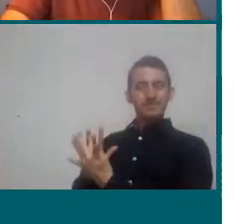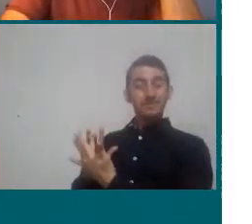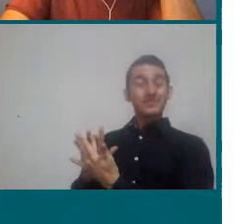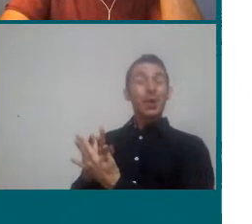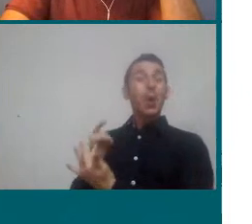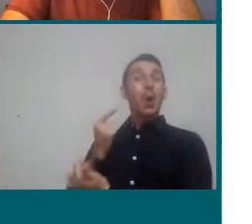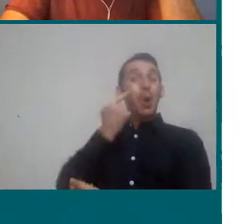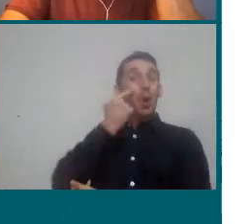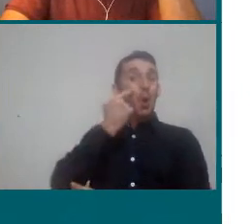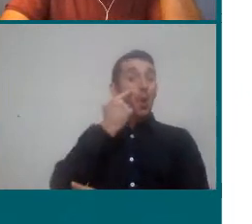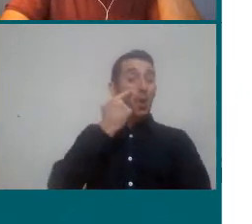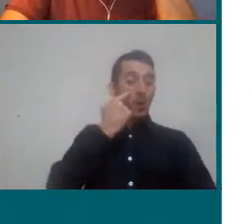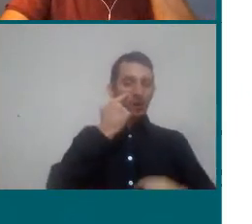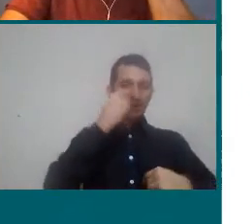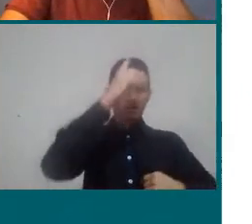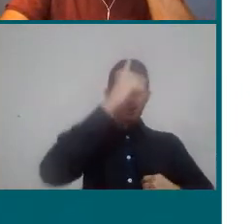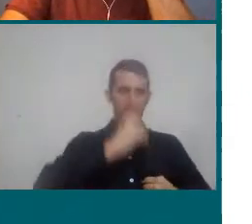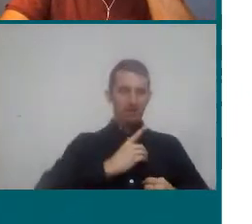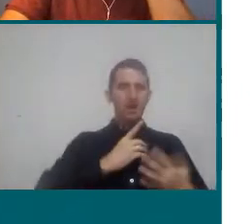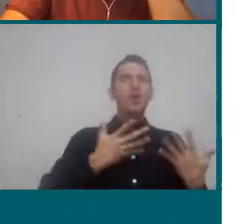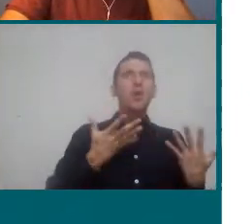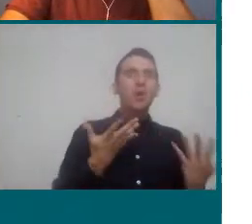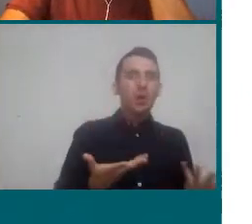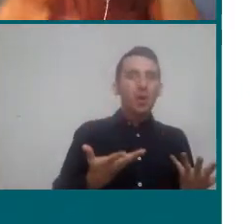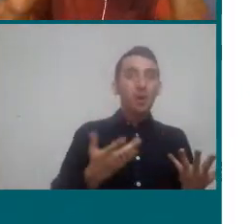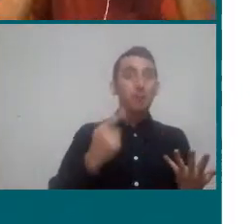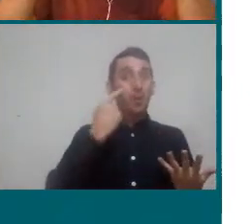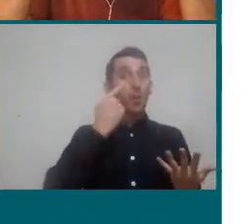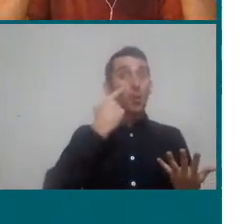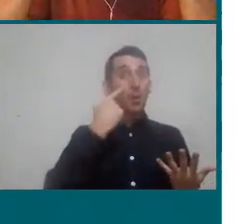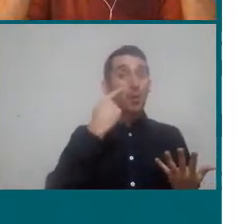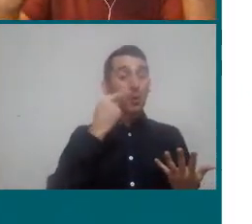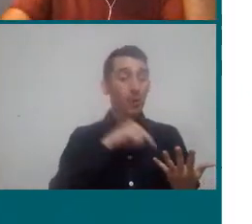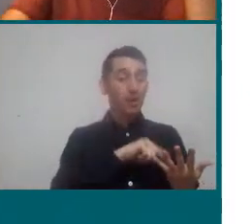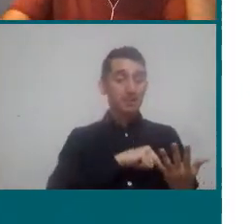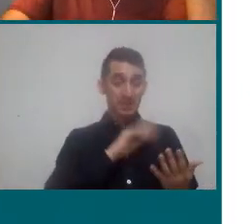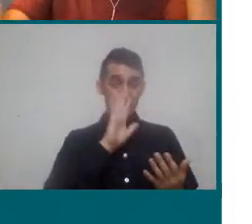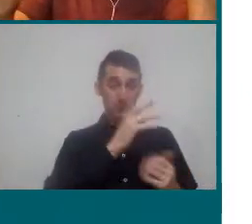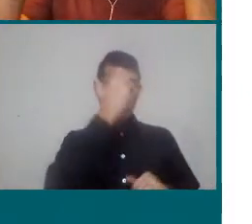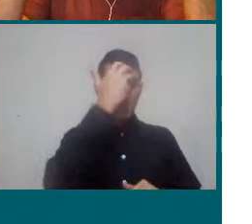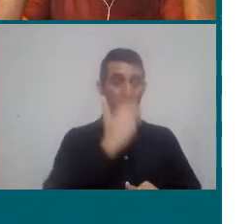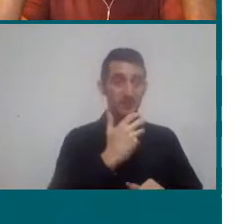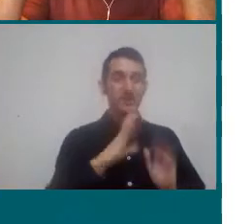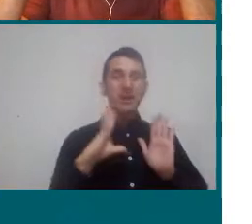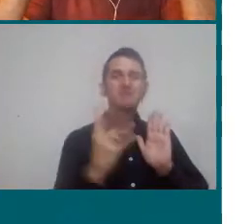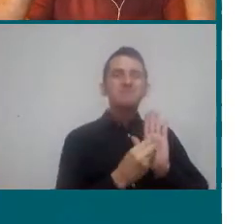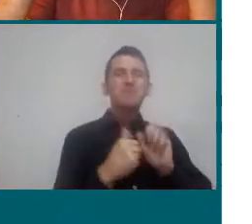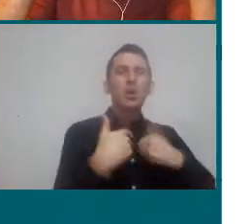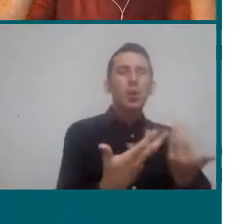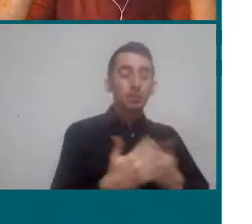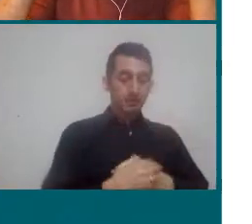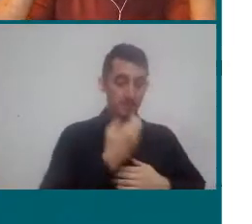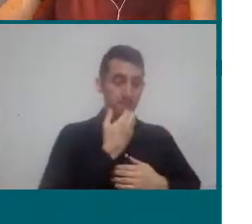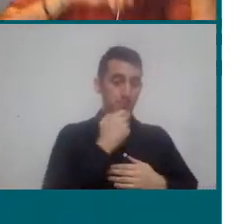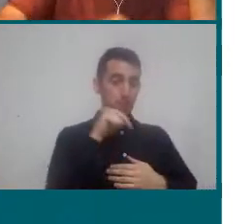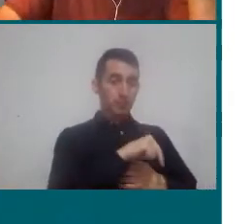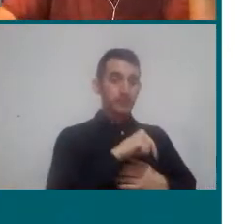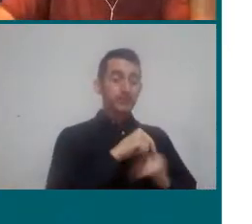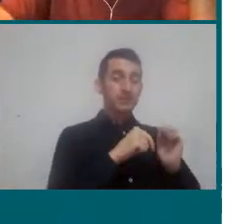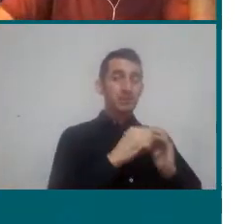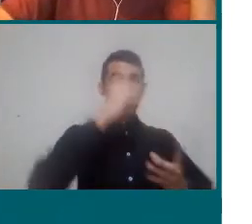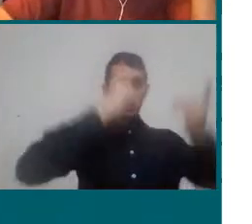estas decisiones, voy a cambiar el paradigma de la evaluación. Porque no es lo mismo hacer o tomar estas